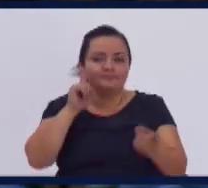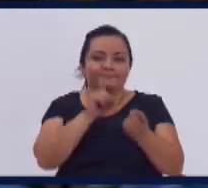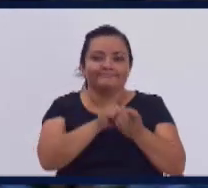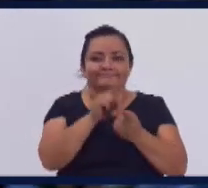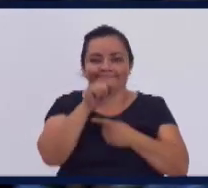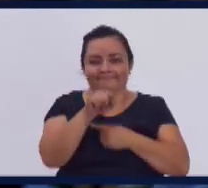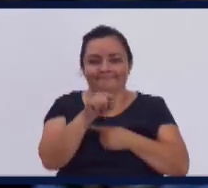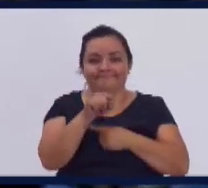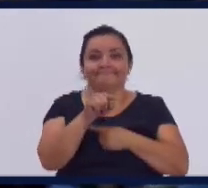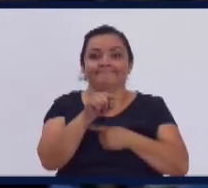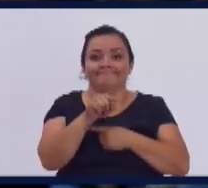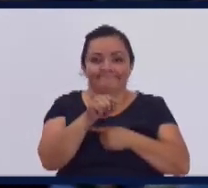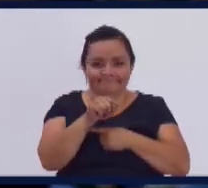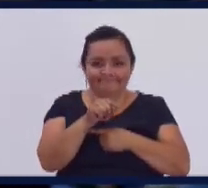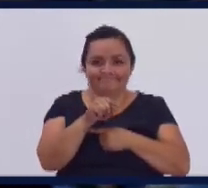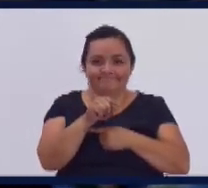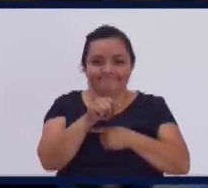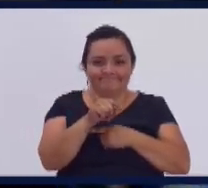amén a eso?